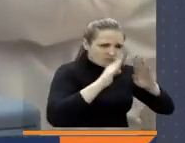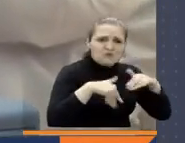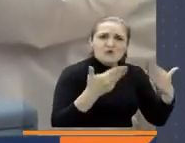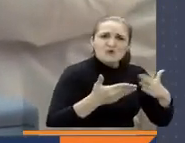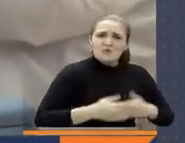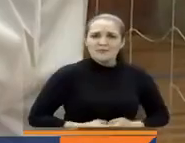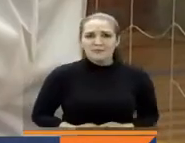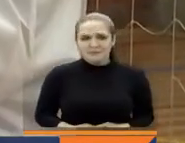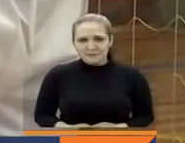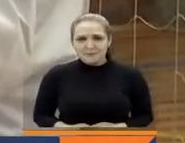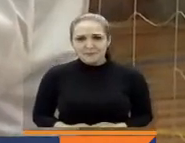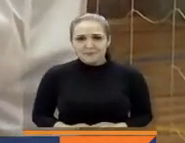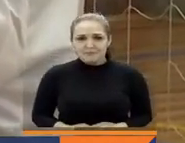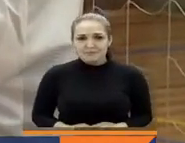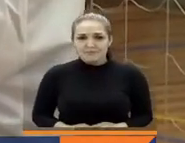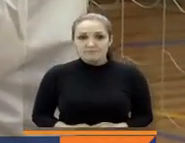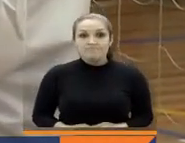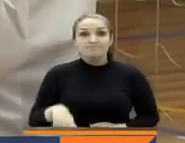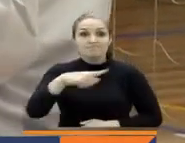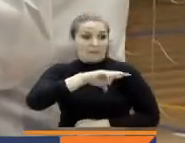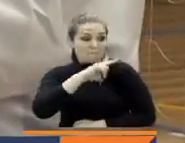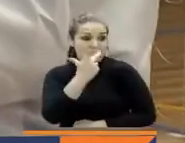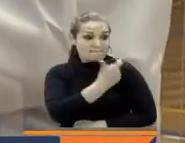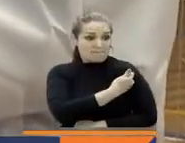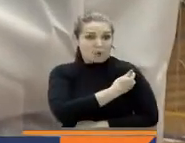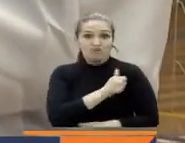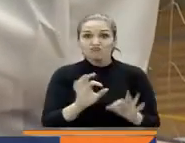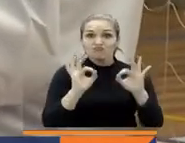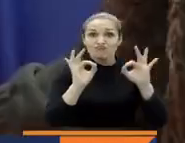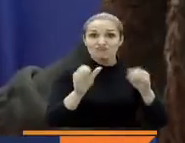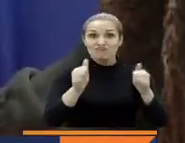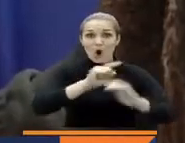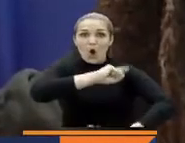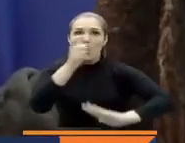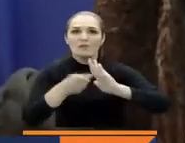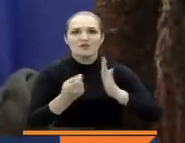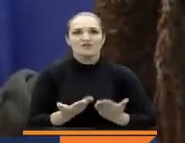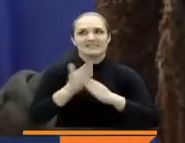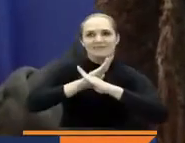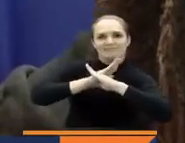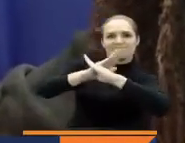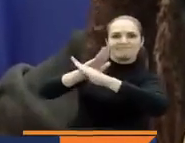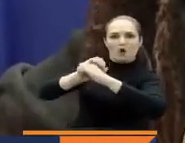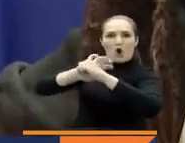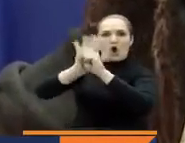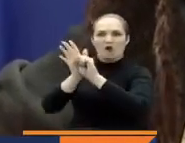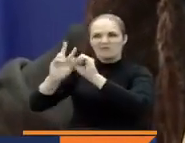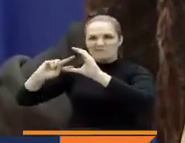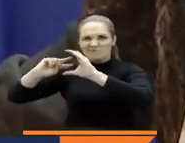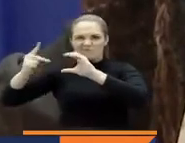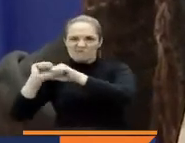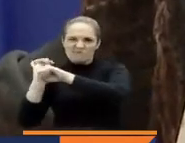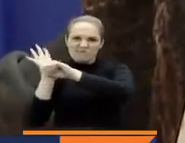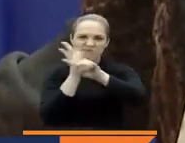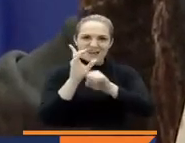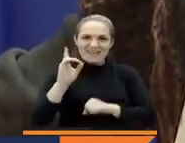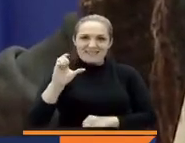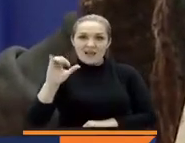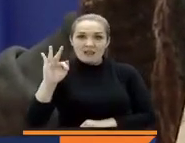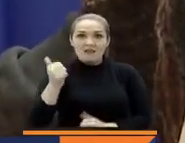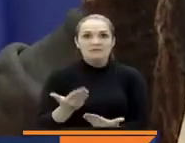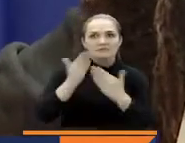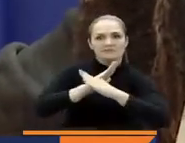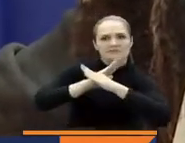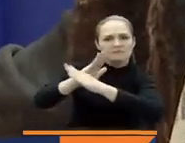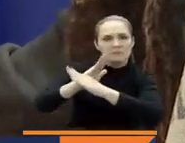Completar el esquema de vacunación reduce hasta en un 88% la mortalidad del contagio de la variante Delta. Sin embargo, expertos aseguran